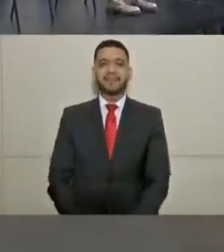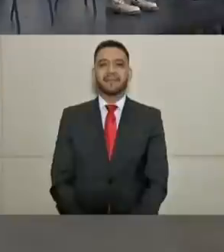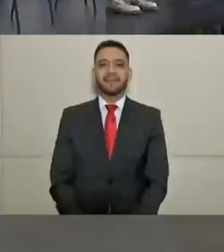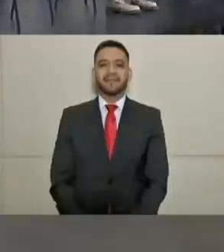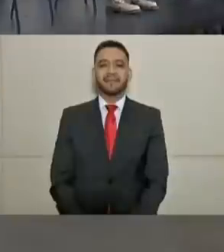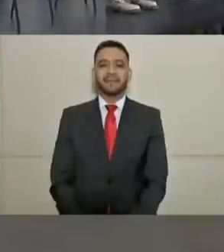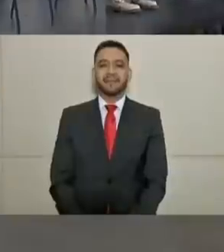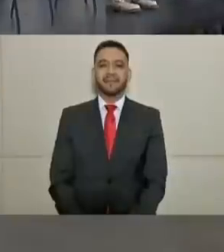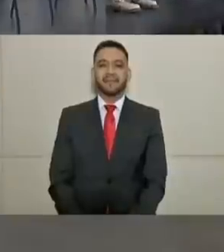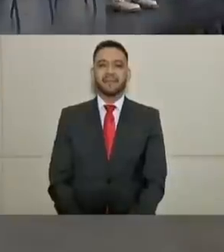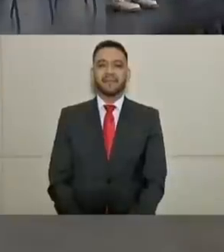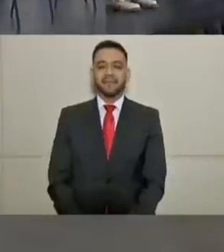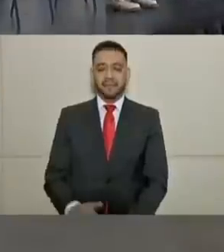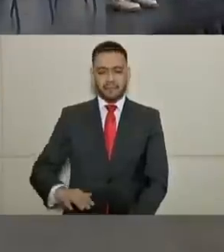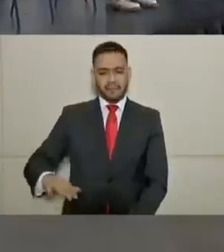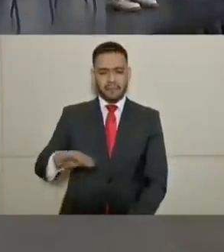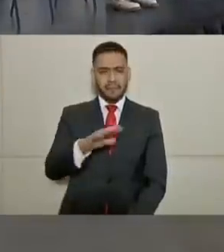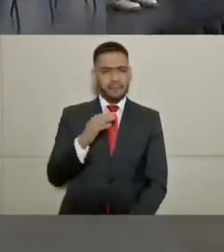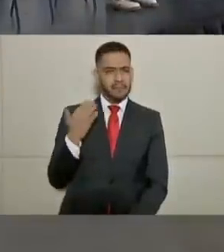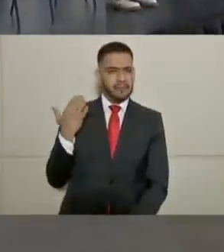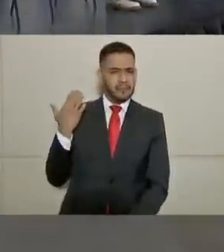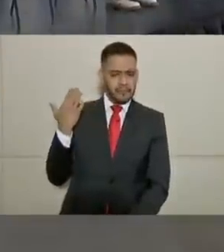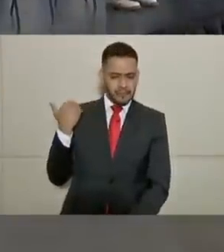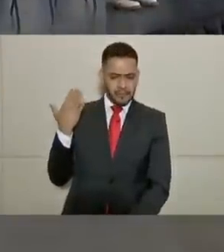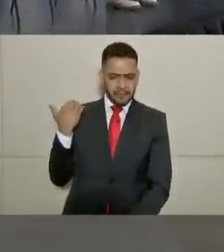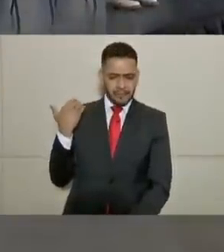era hasta hace poco el de